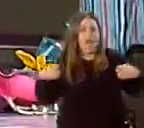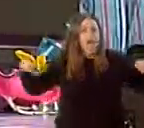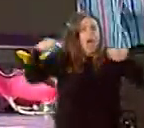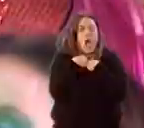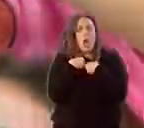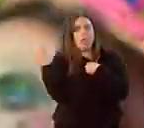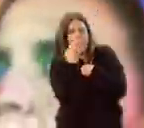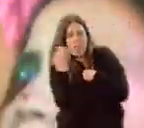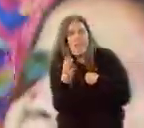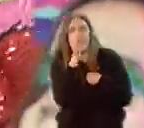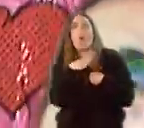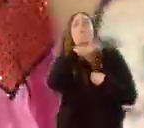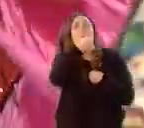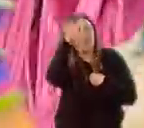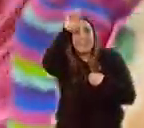de